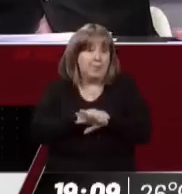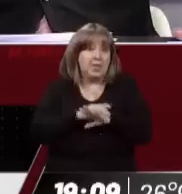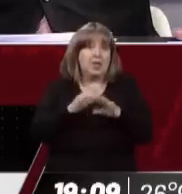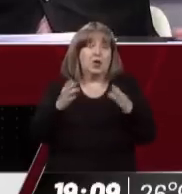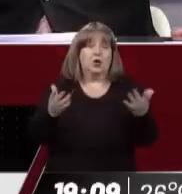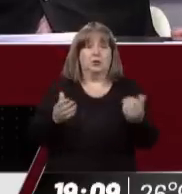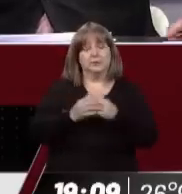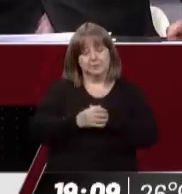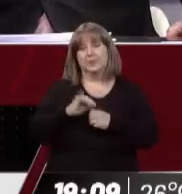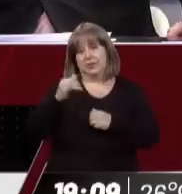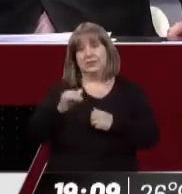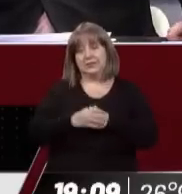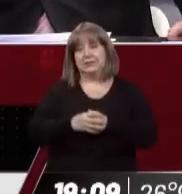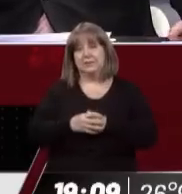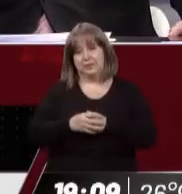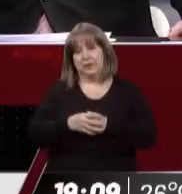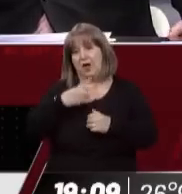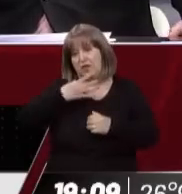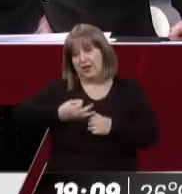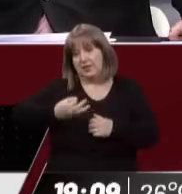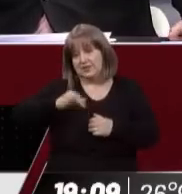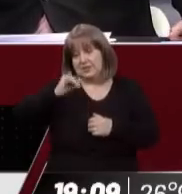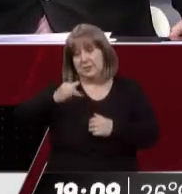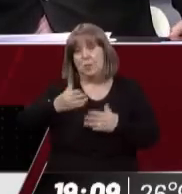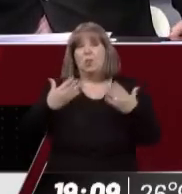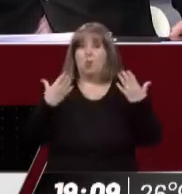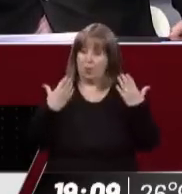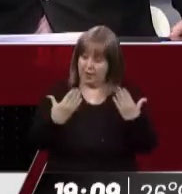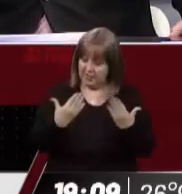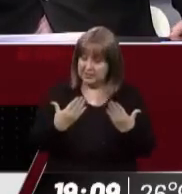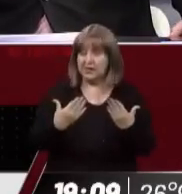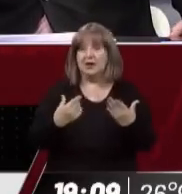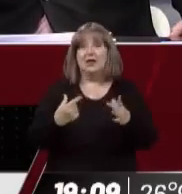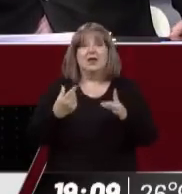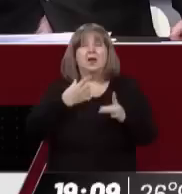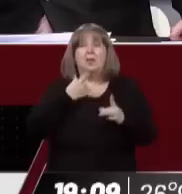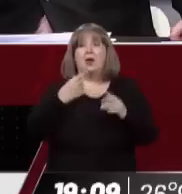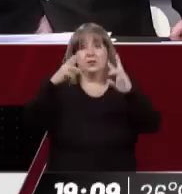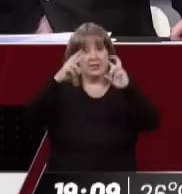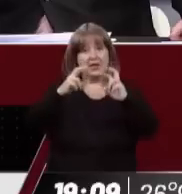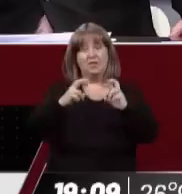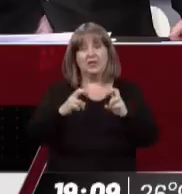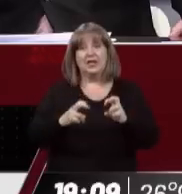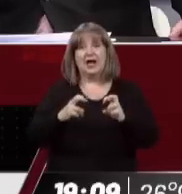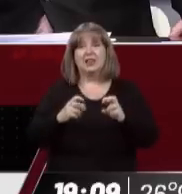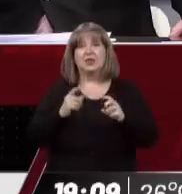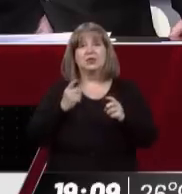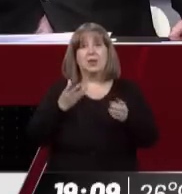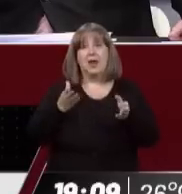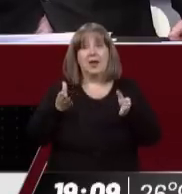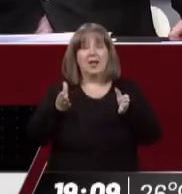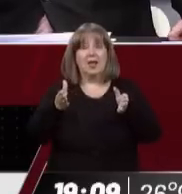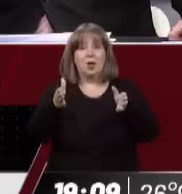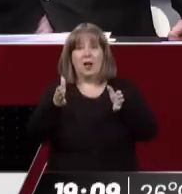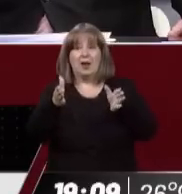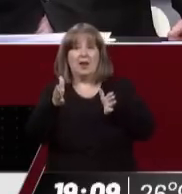perfectamente haber no se descarta nada por estas horas inclusive se va a investigar de forma paralela en la